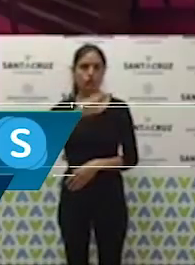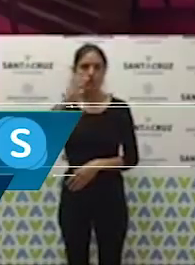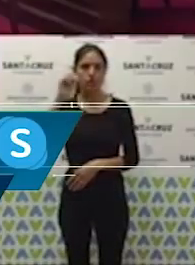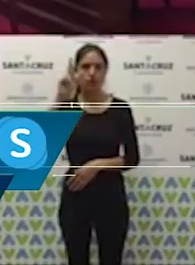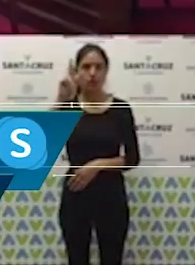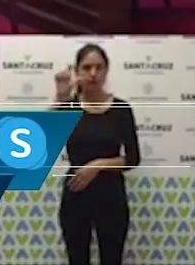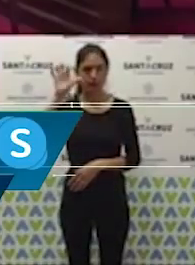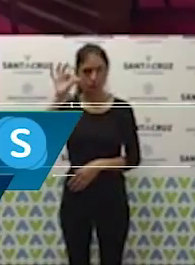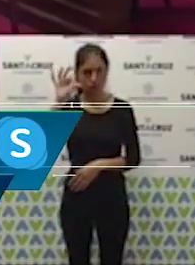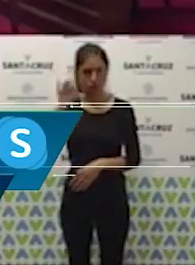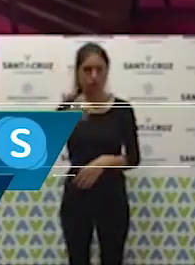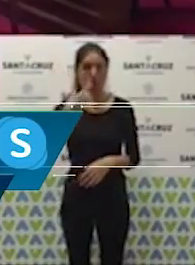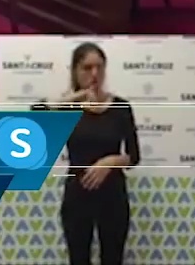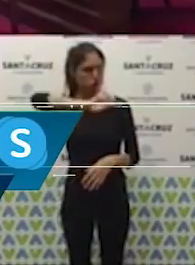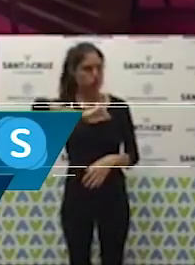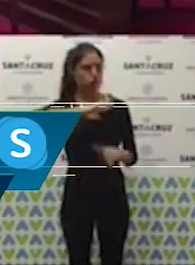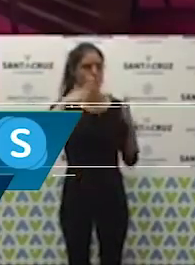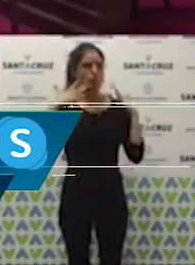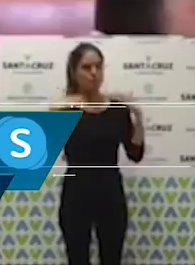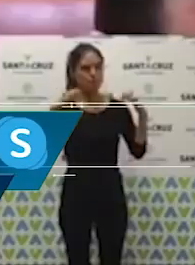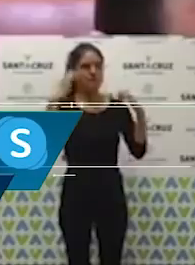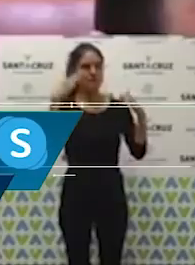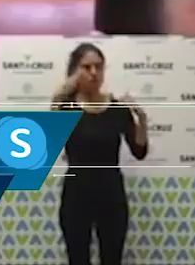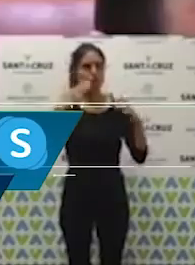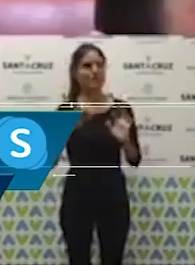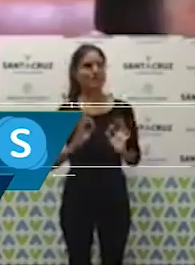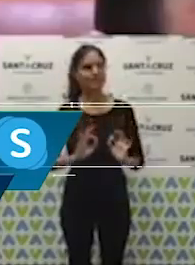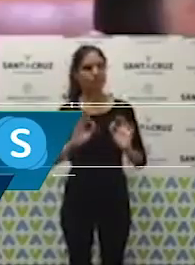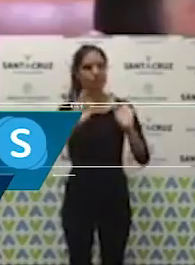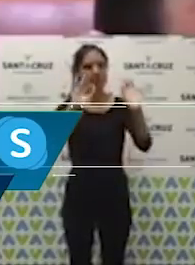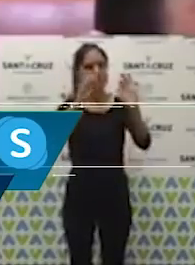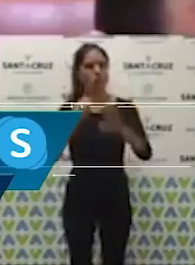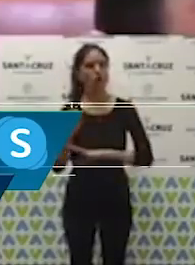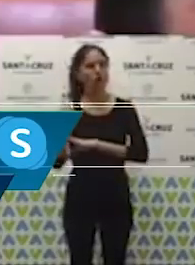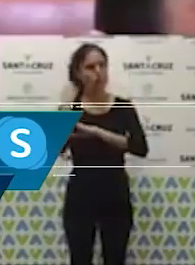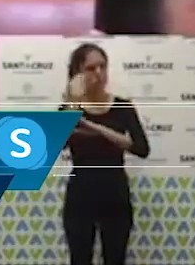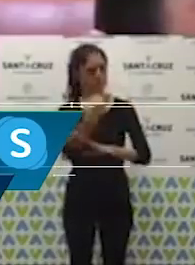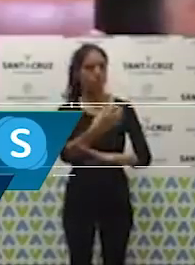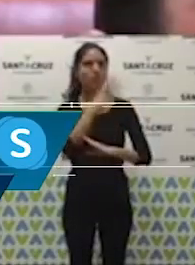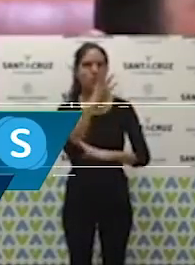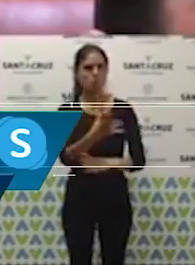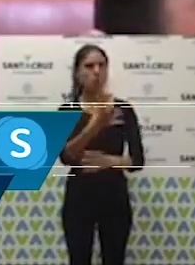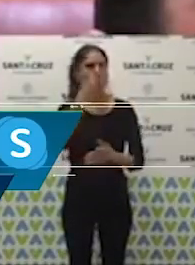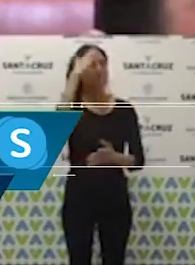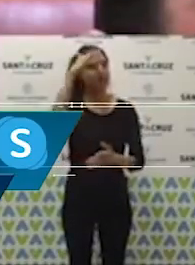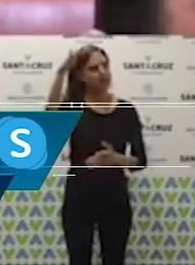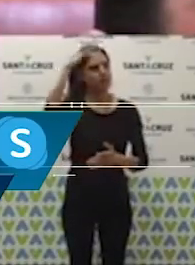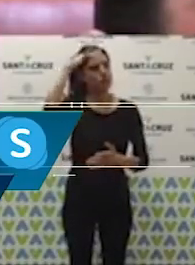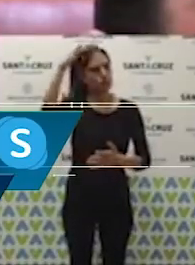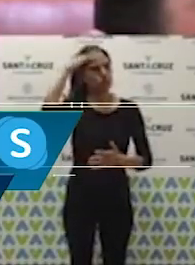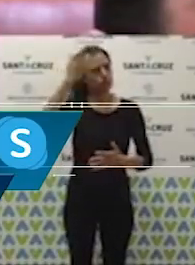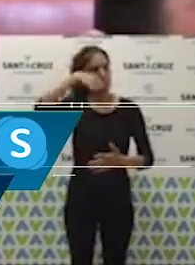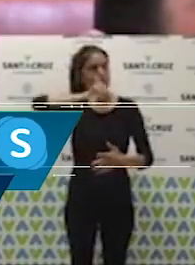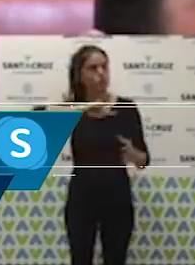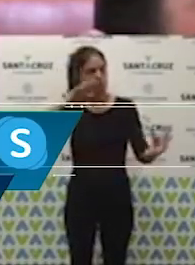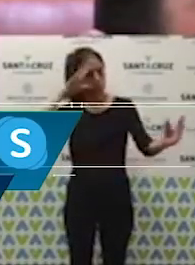Zamudio todavía tiene un juicio, el mismo, creo que el mismo, la semana que viene.